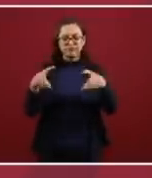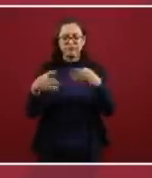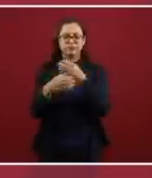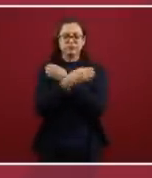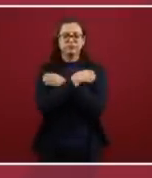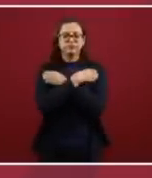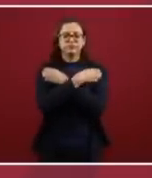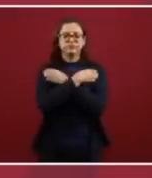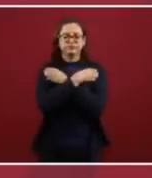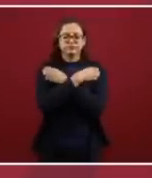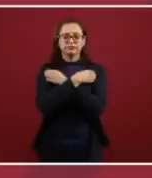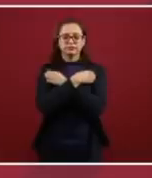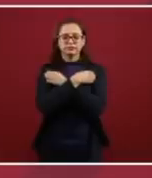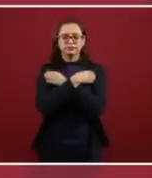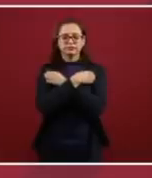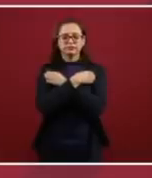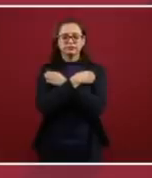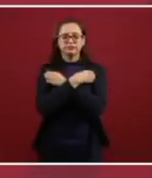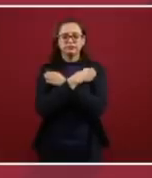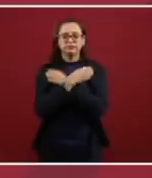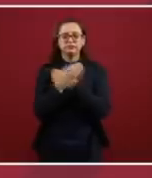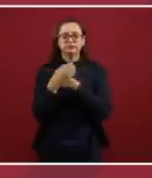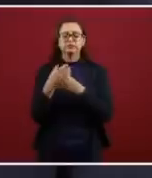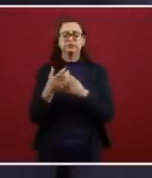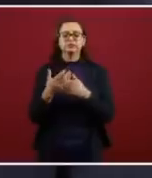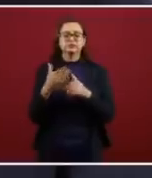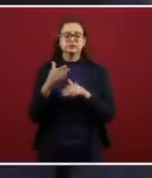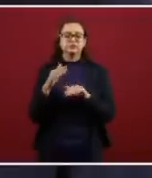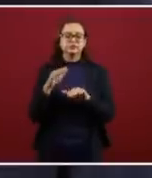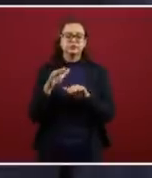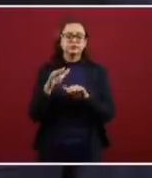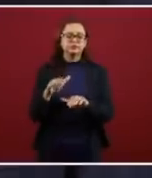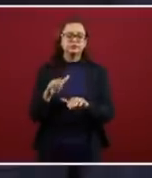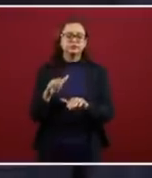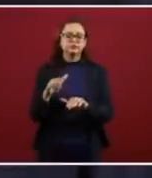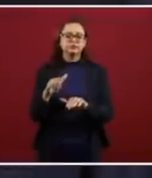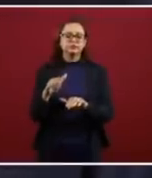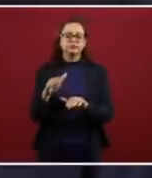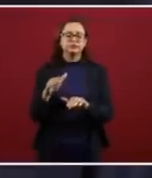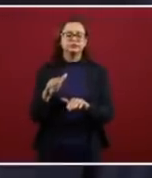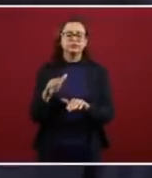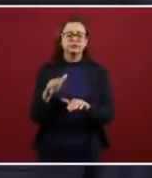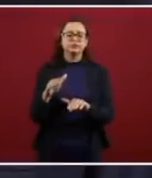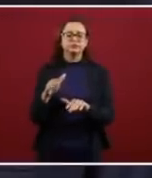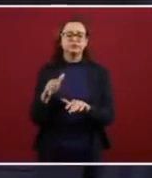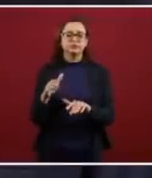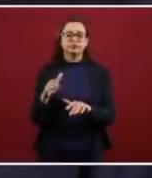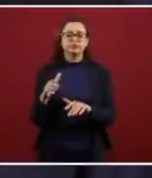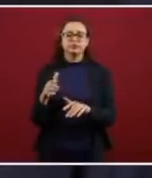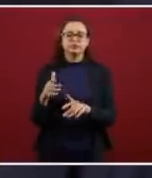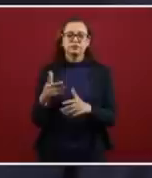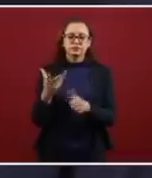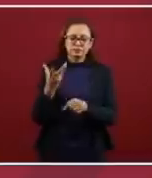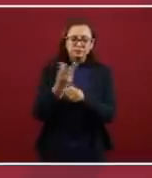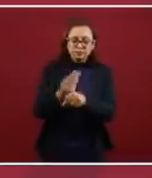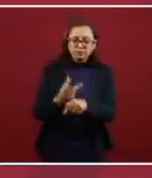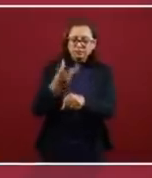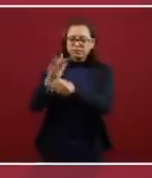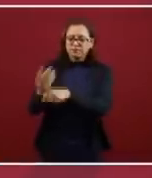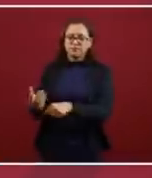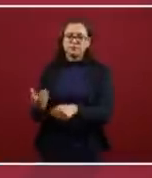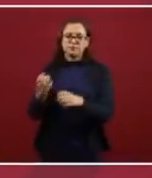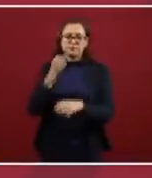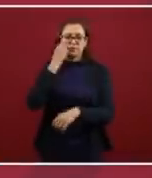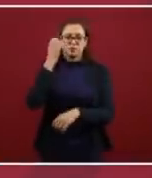en lo relacionado con la mejora a